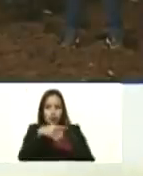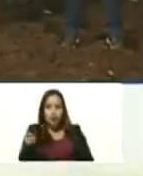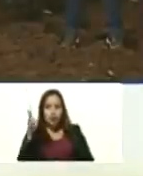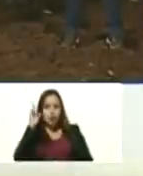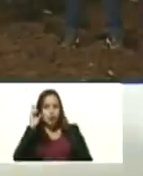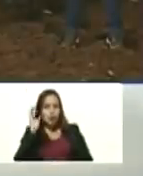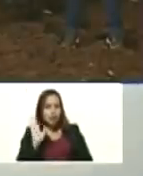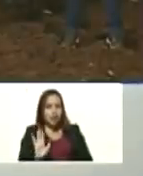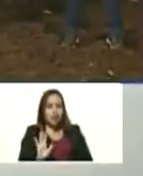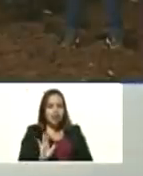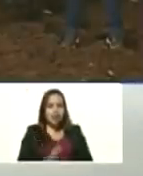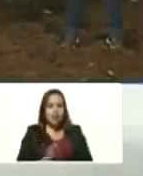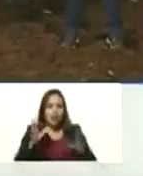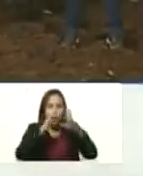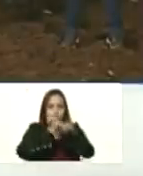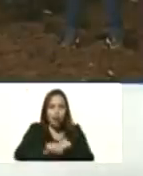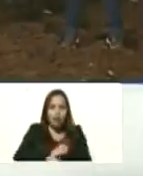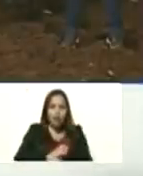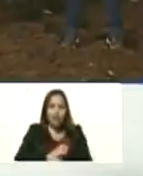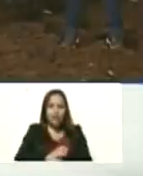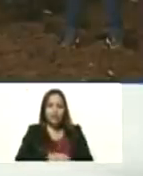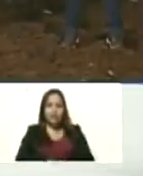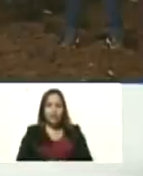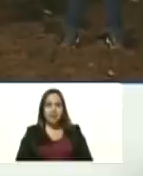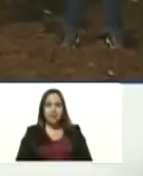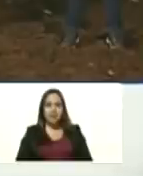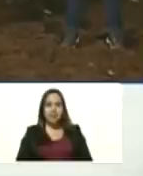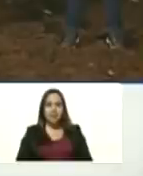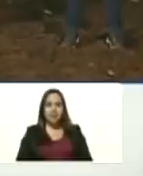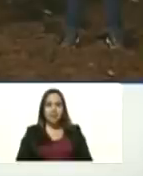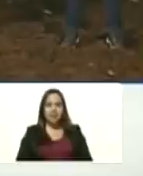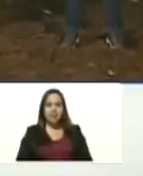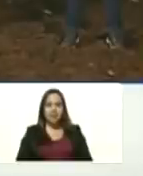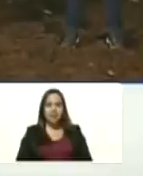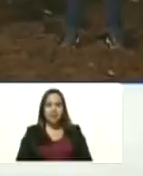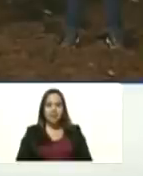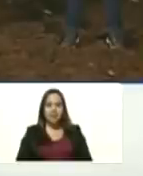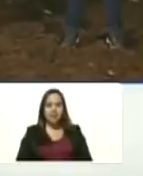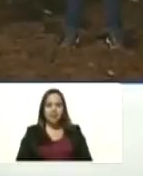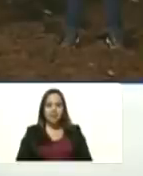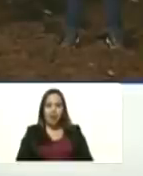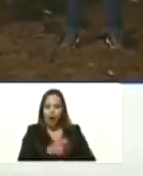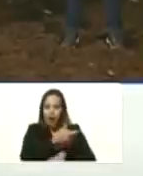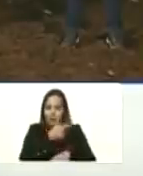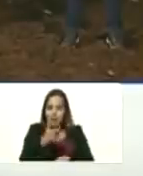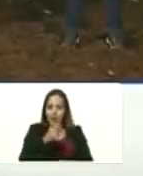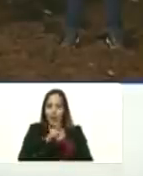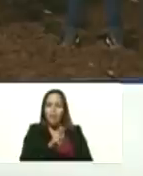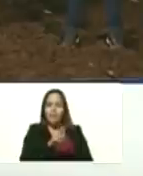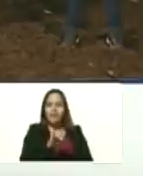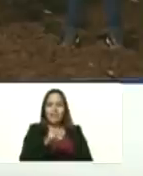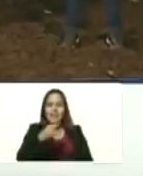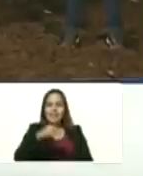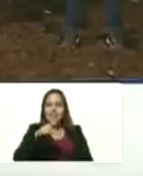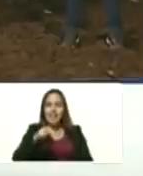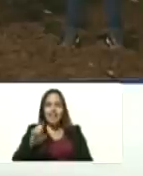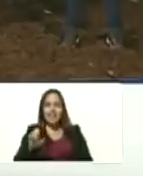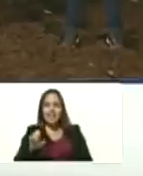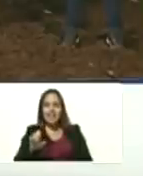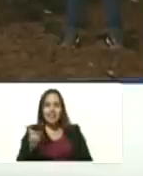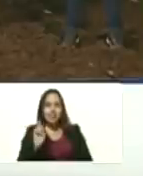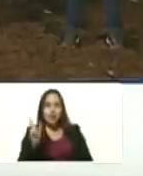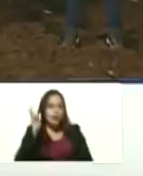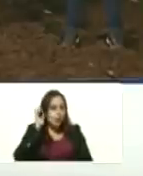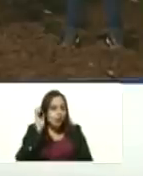en la oscuridad del hato el cedral piñate piña que no me escucha piñate